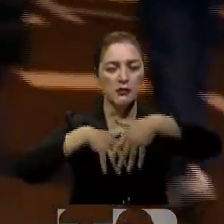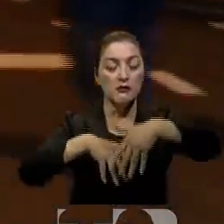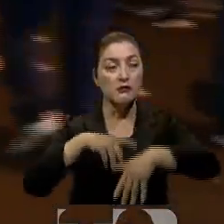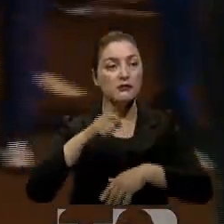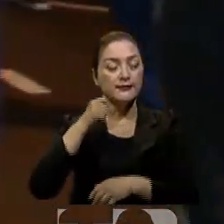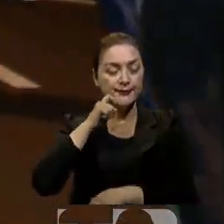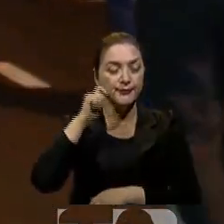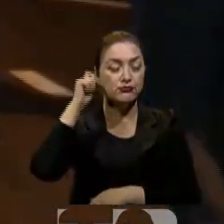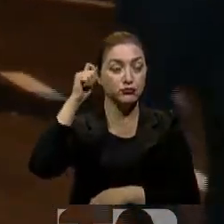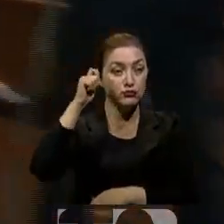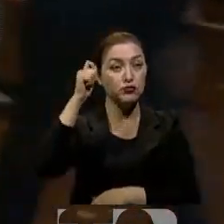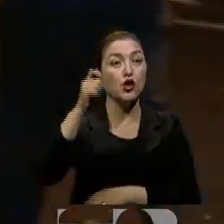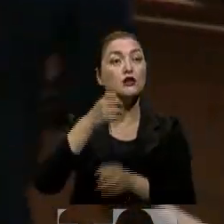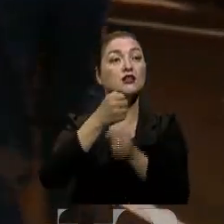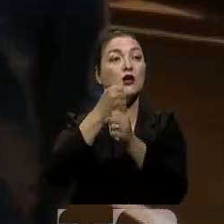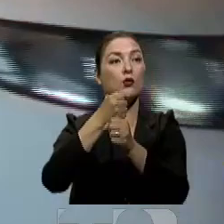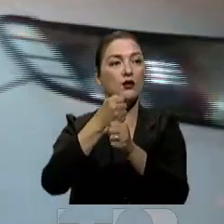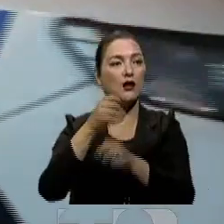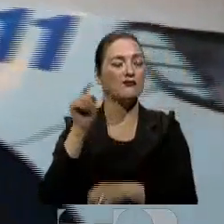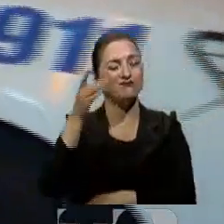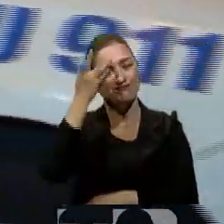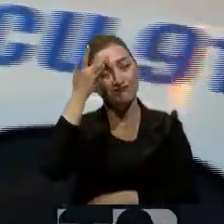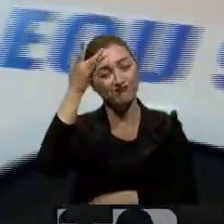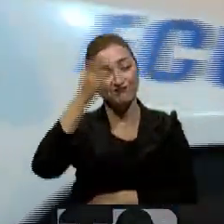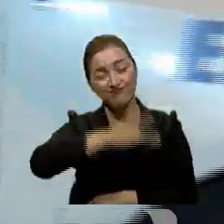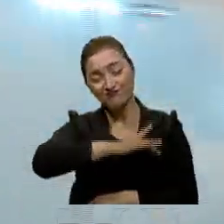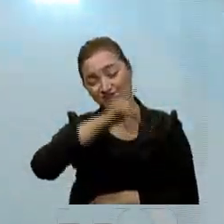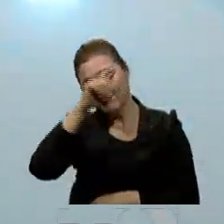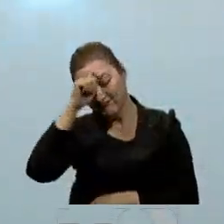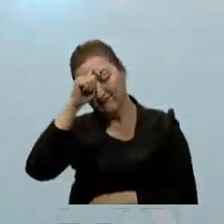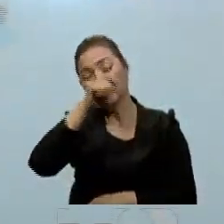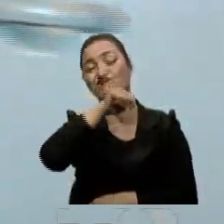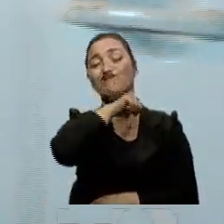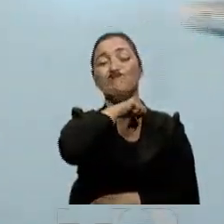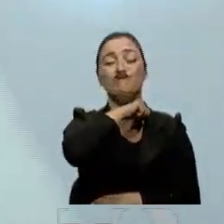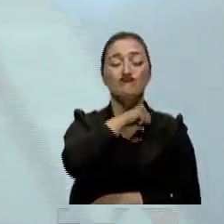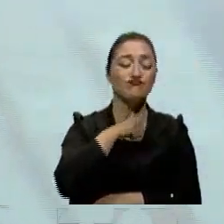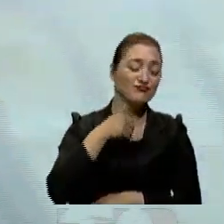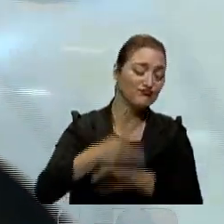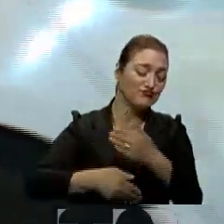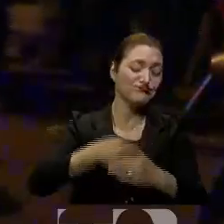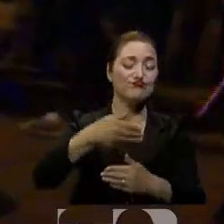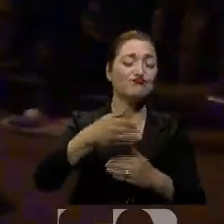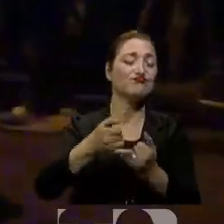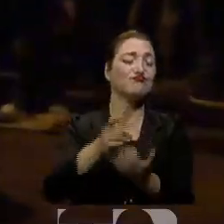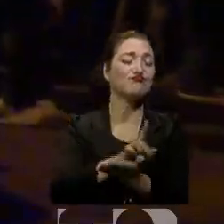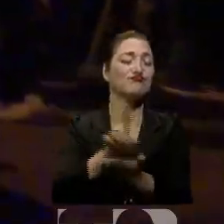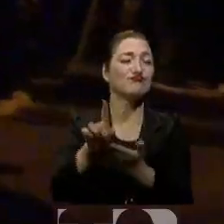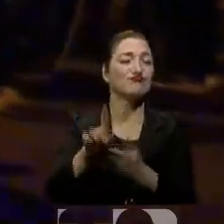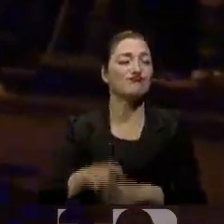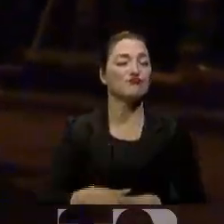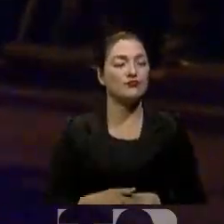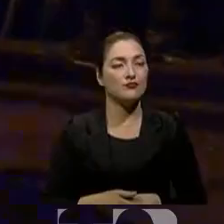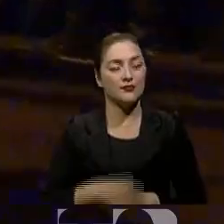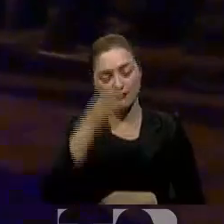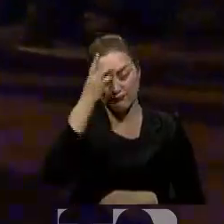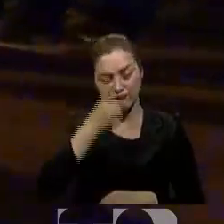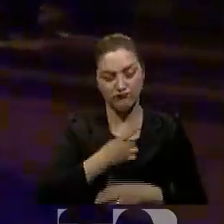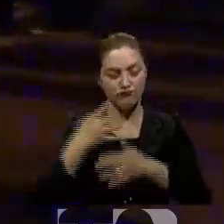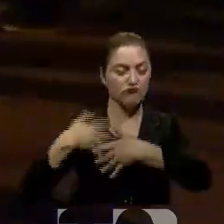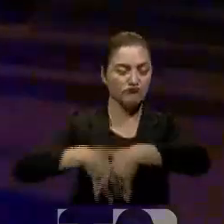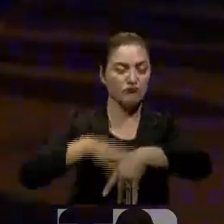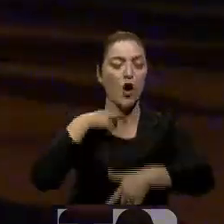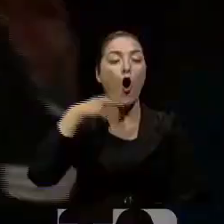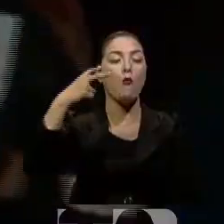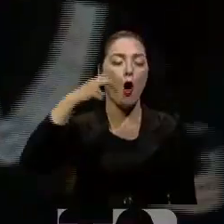seguridad. Señalaron que están cansados de los continuos hechos delictivos registrados en las últimas semanas y por eso decidieron levantar su voz